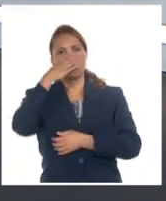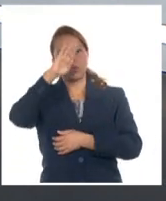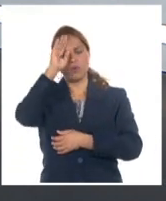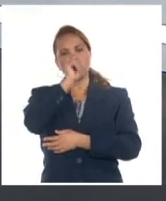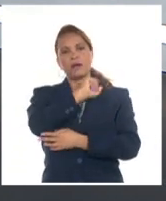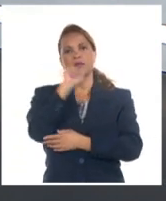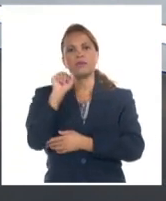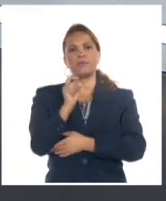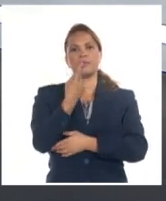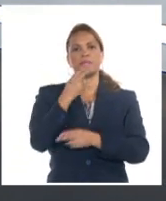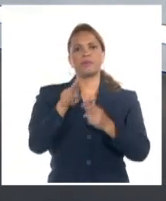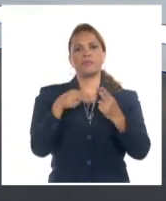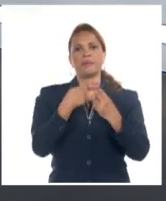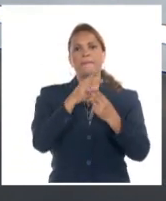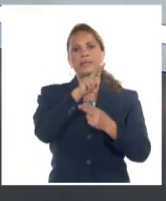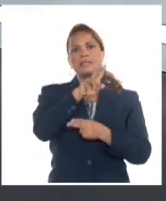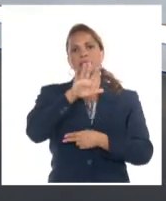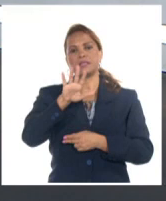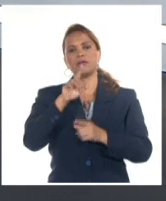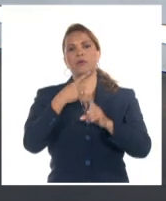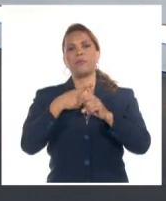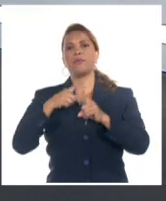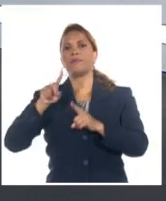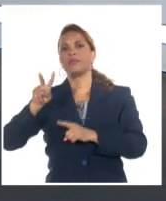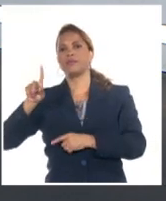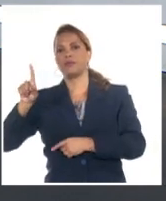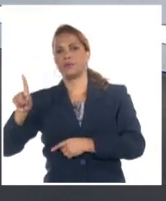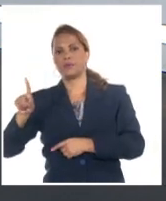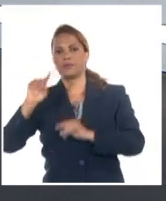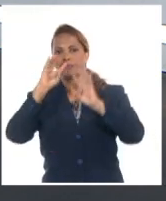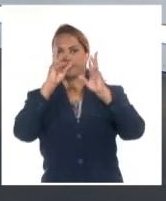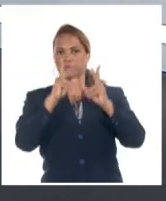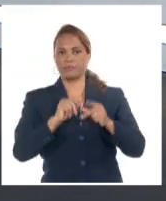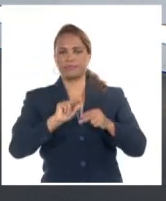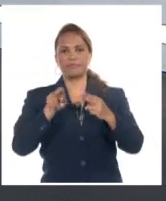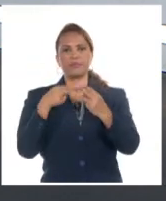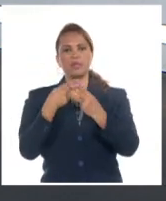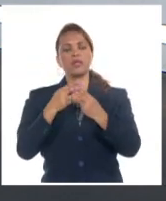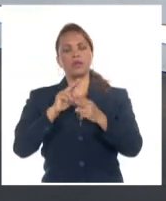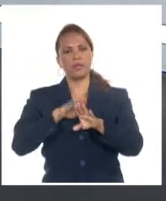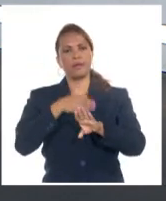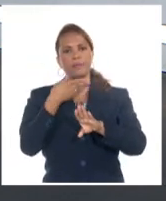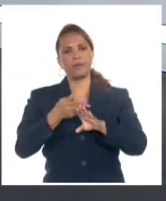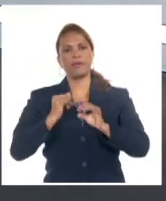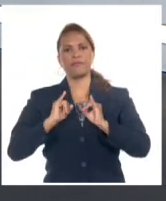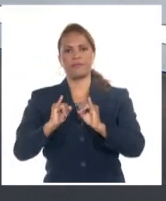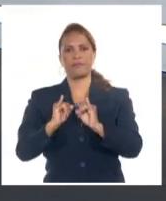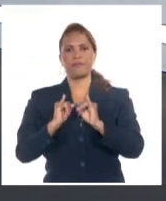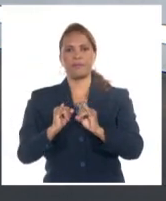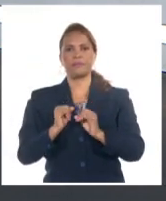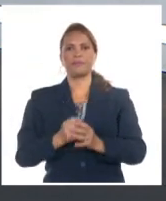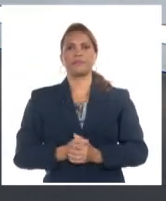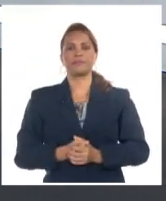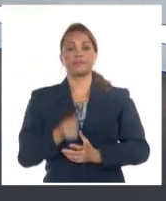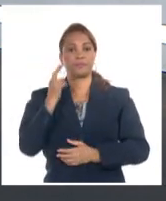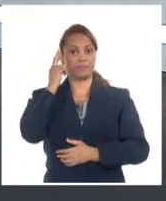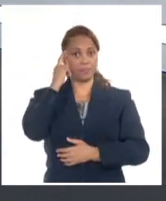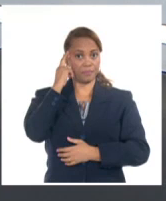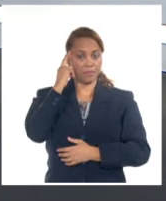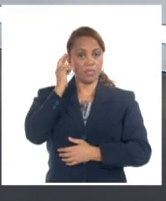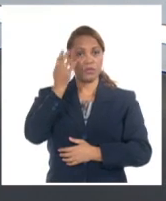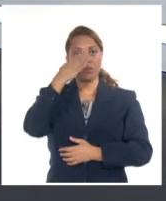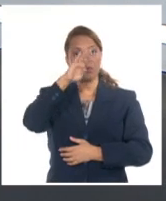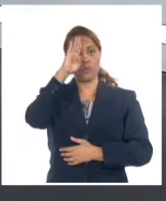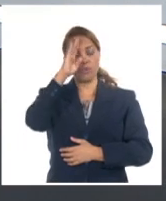parcial 25 a 21. El resultado de este juego lo informaremos en próximos espacios. Recordar que Cuba